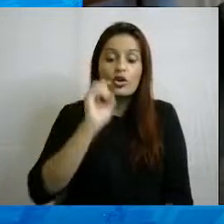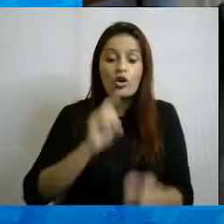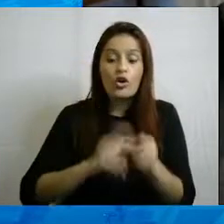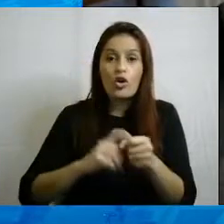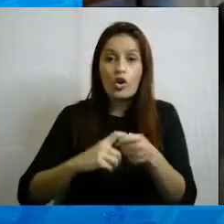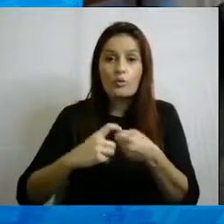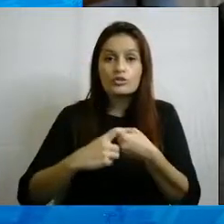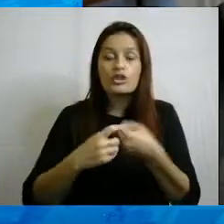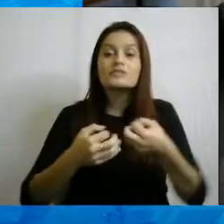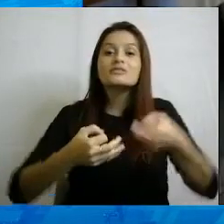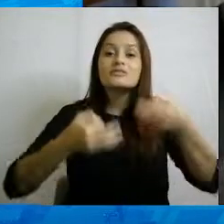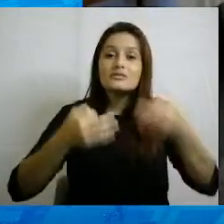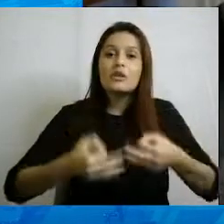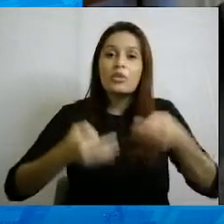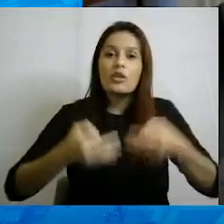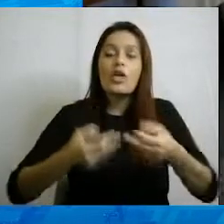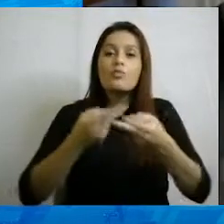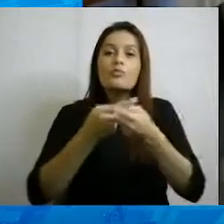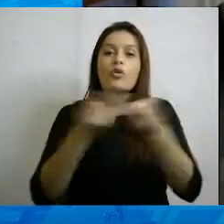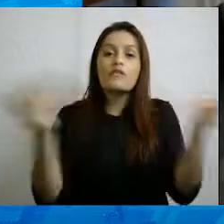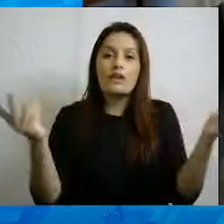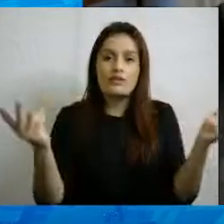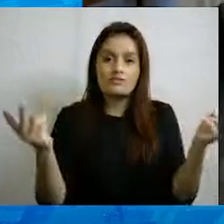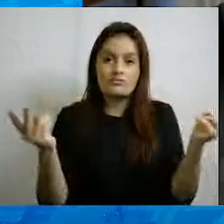de seguridad pública